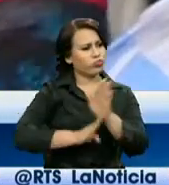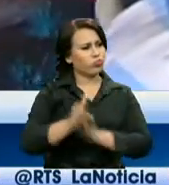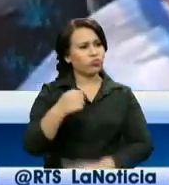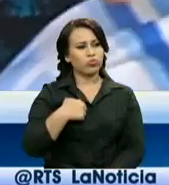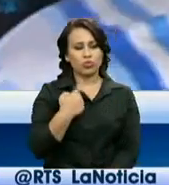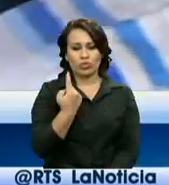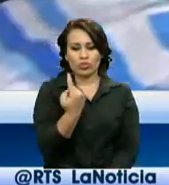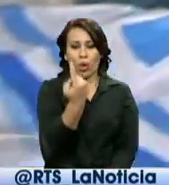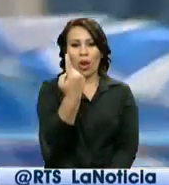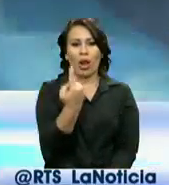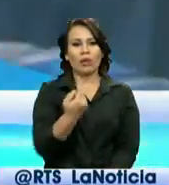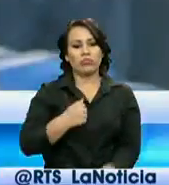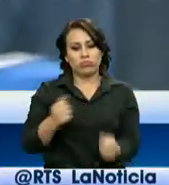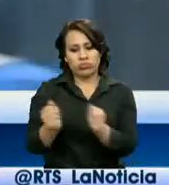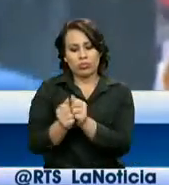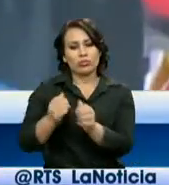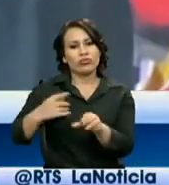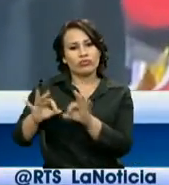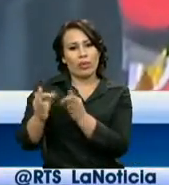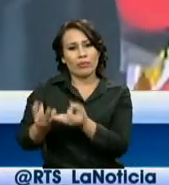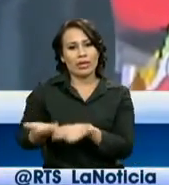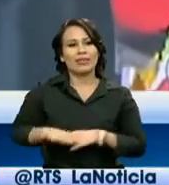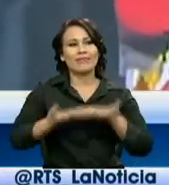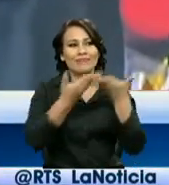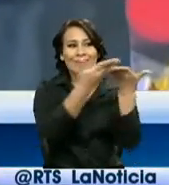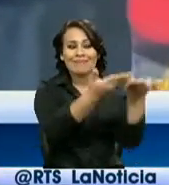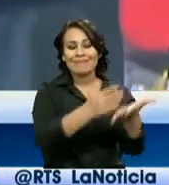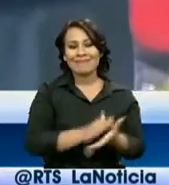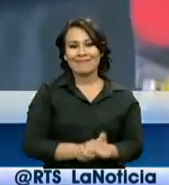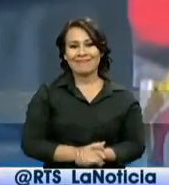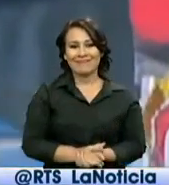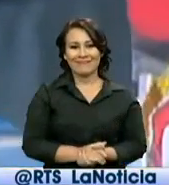sus productos. Informó Lorena Baque.